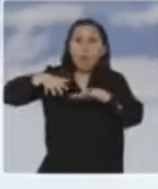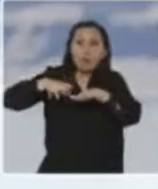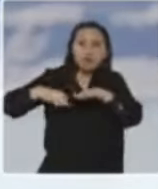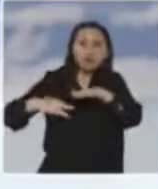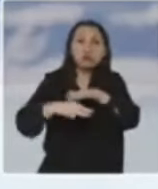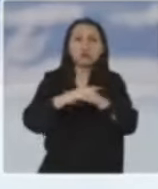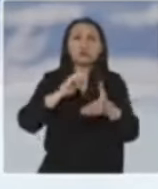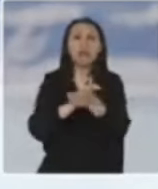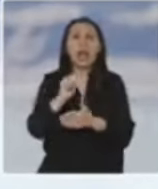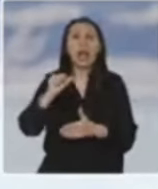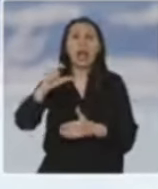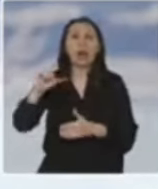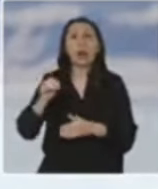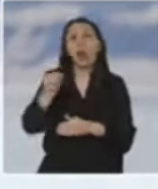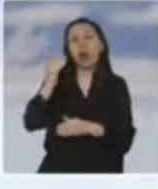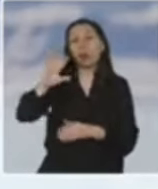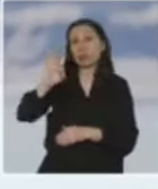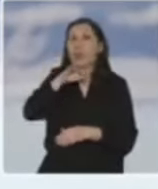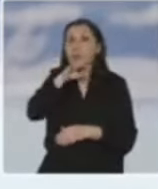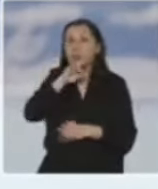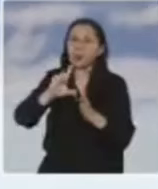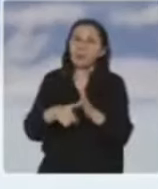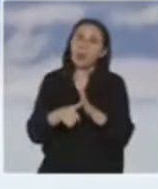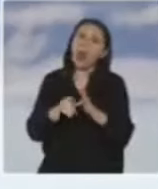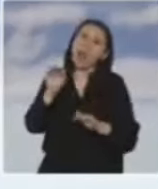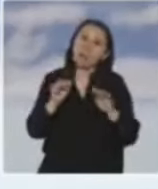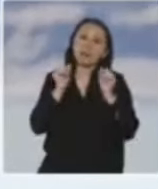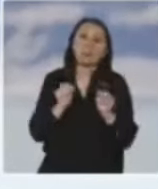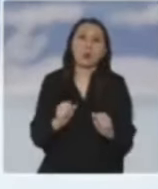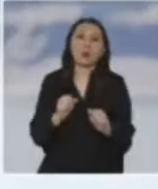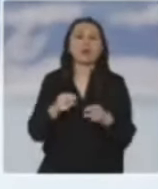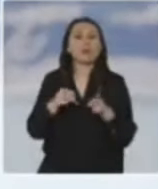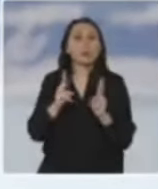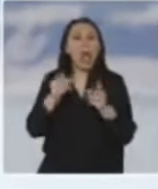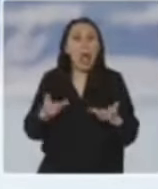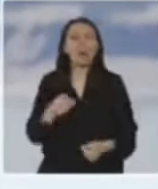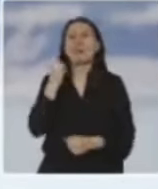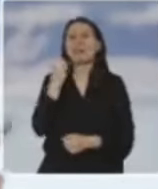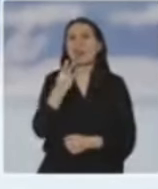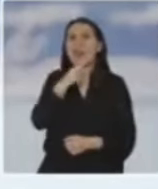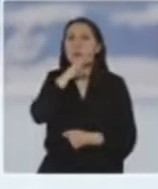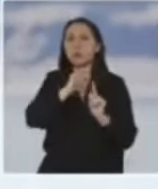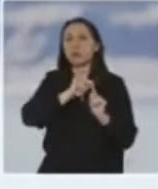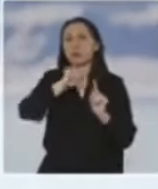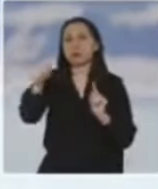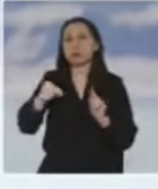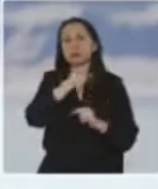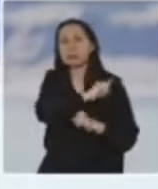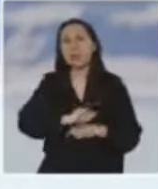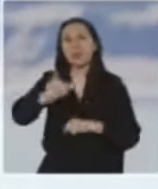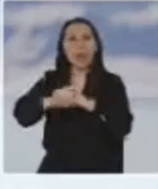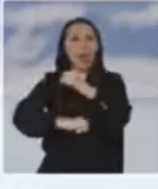no en los 50 minutos que demora hoy día el cruce cuando se puede sino en 3 minutos y en toda época del